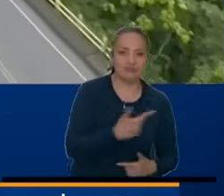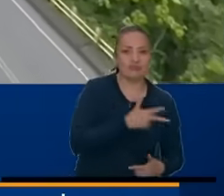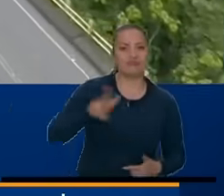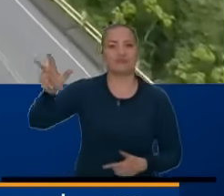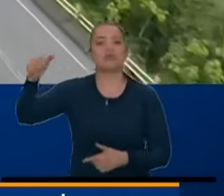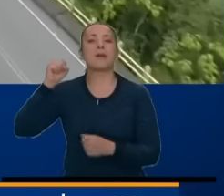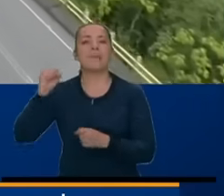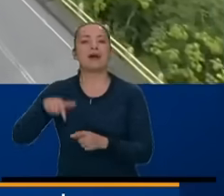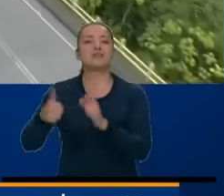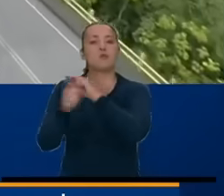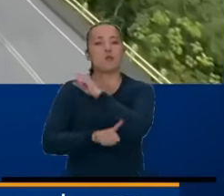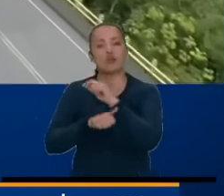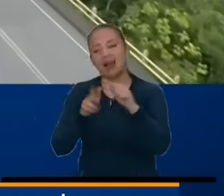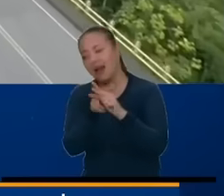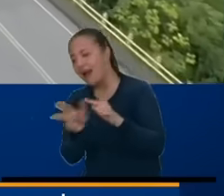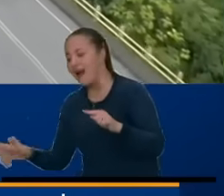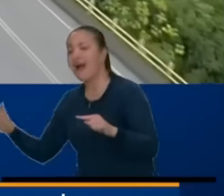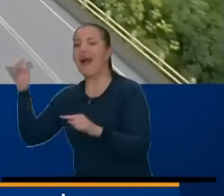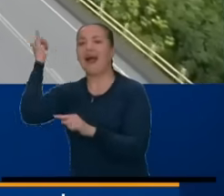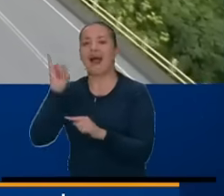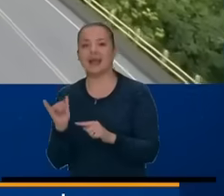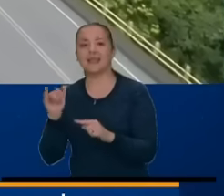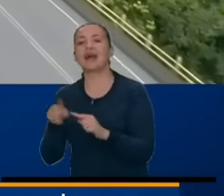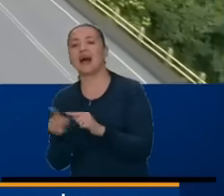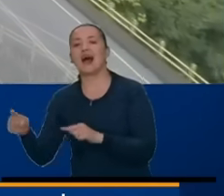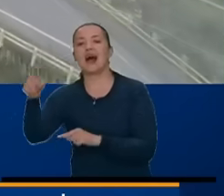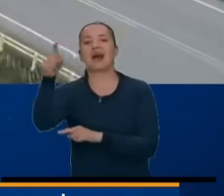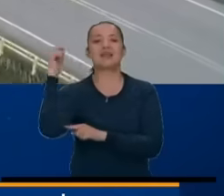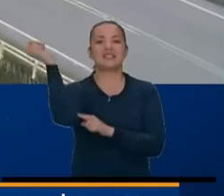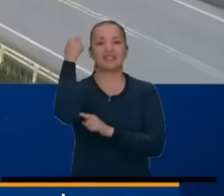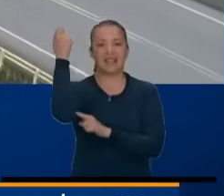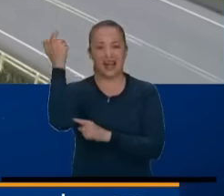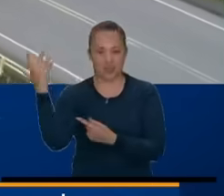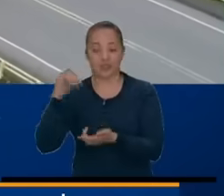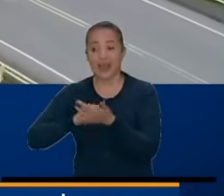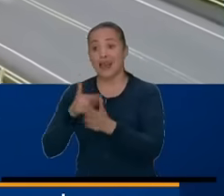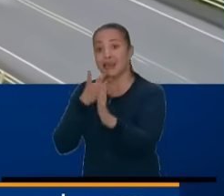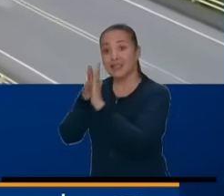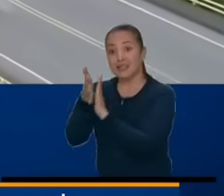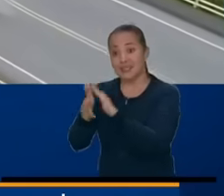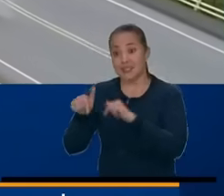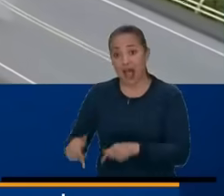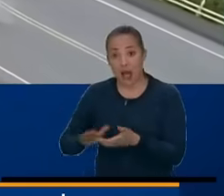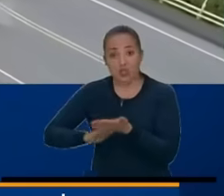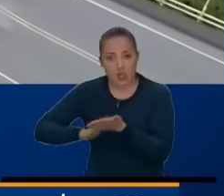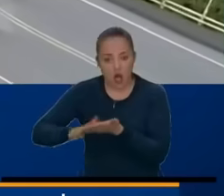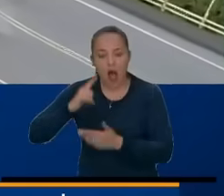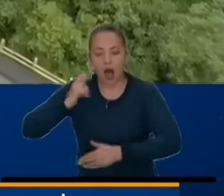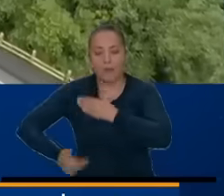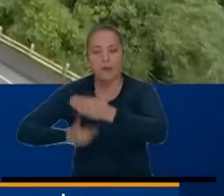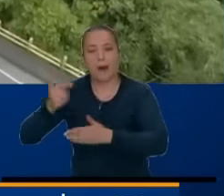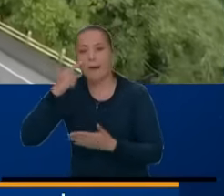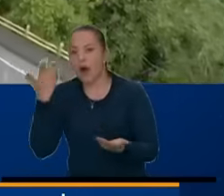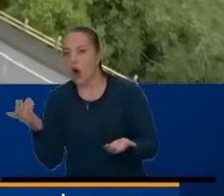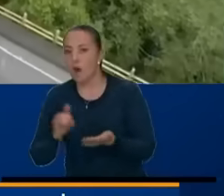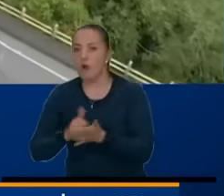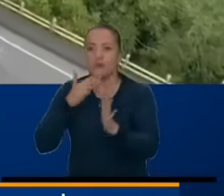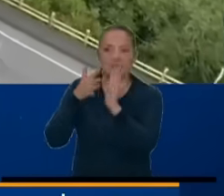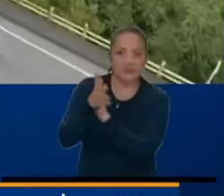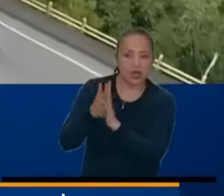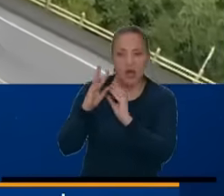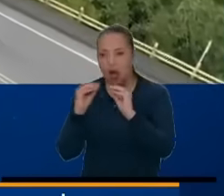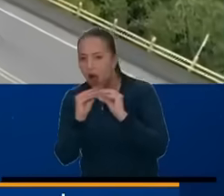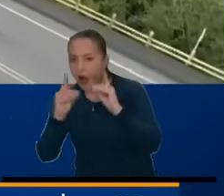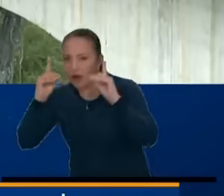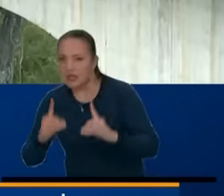Boyacá con Casanare y los Llanos Orientales. Justamente frente a estas soluciones ya se empiezan a dar los primeros anuncios, en este caso